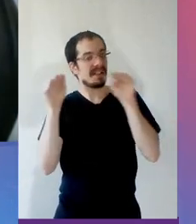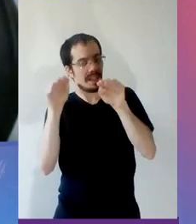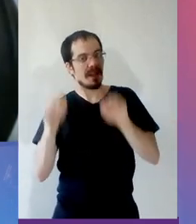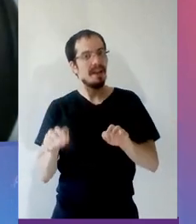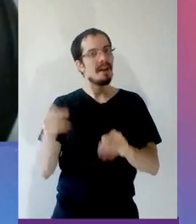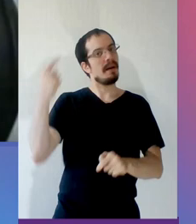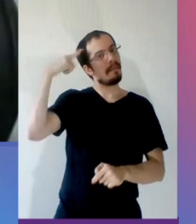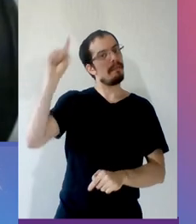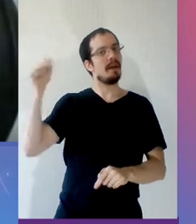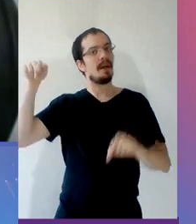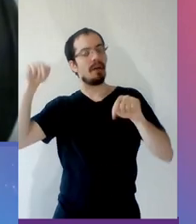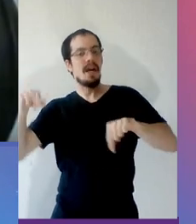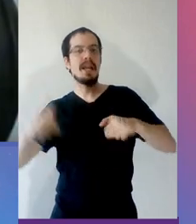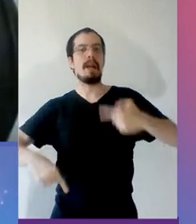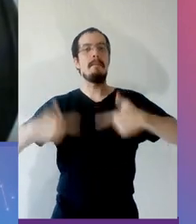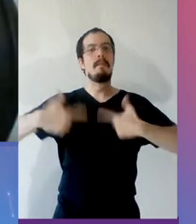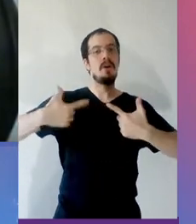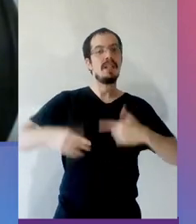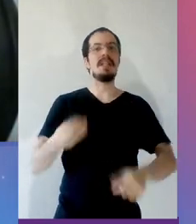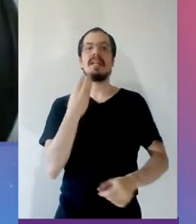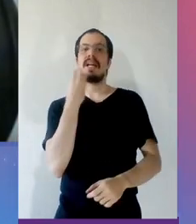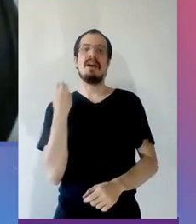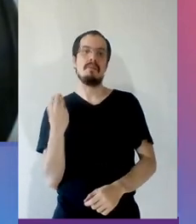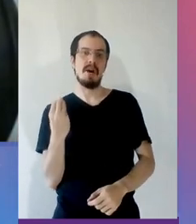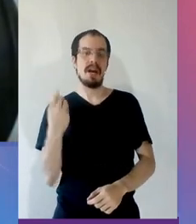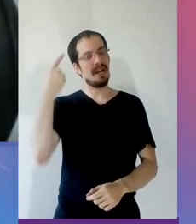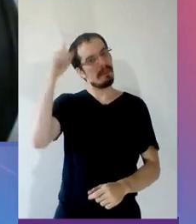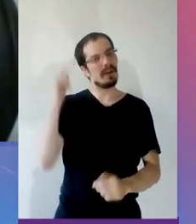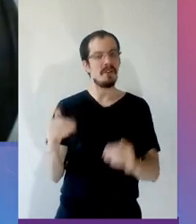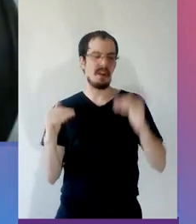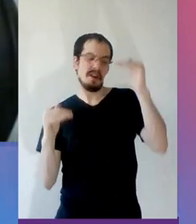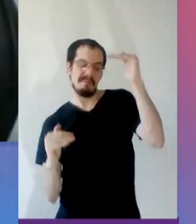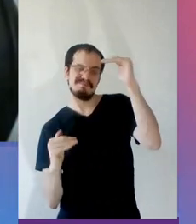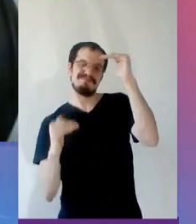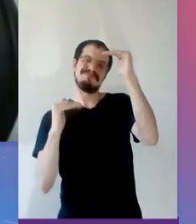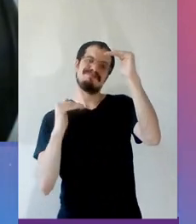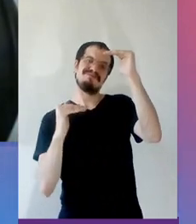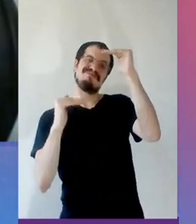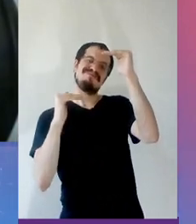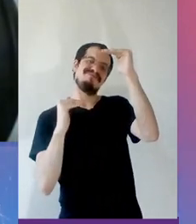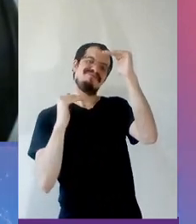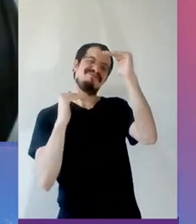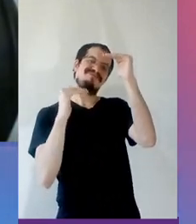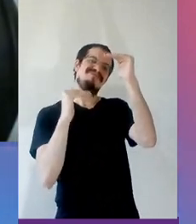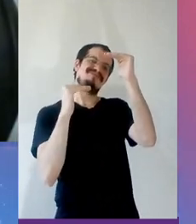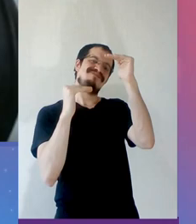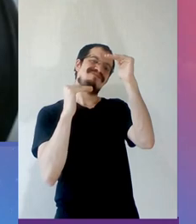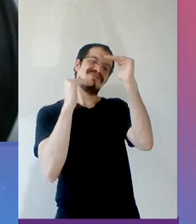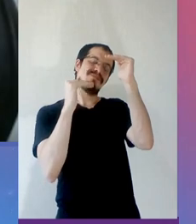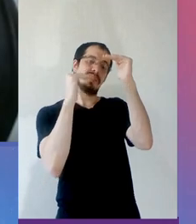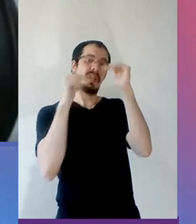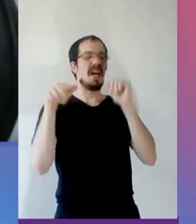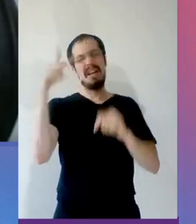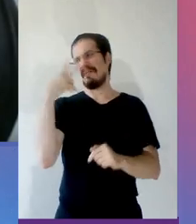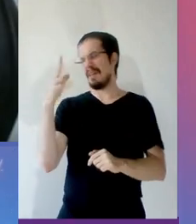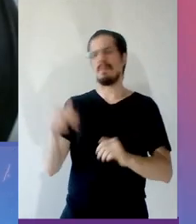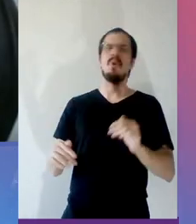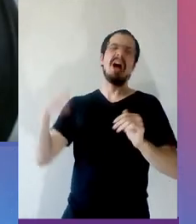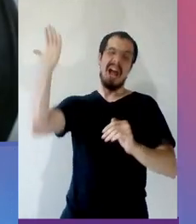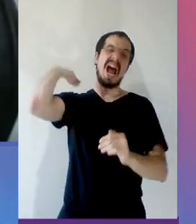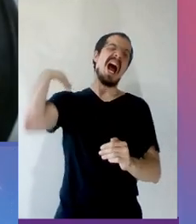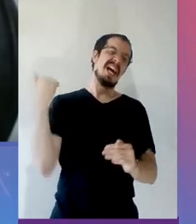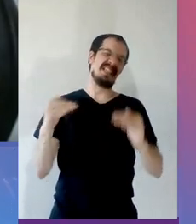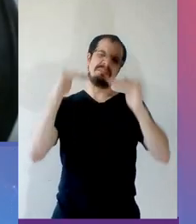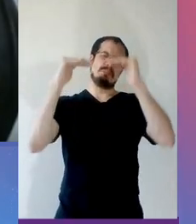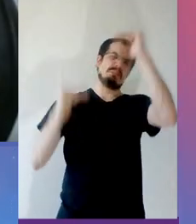brecha de inequidad, esa diferencia abismante, violenta, ¿no es cierto?, asquerosa, por usar una palabra así,